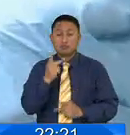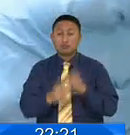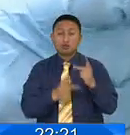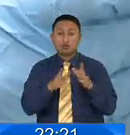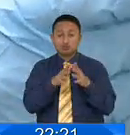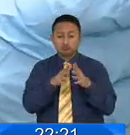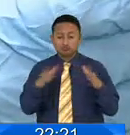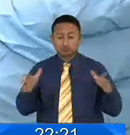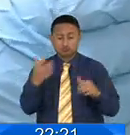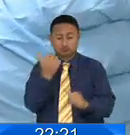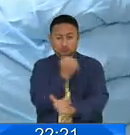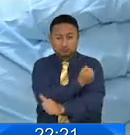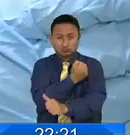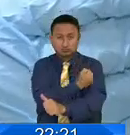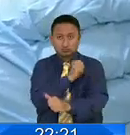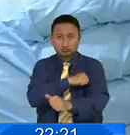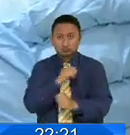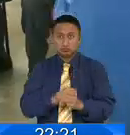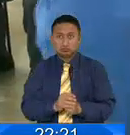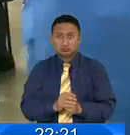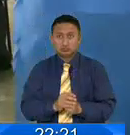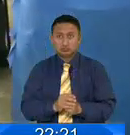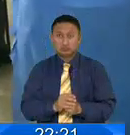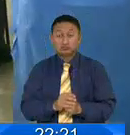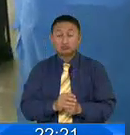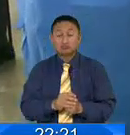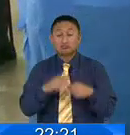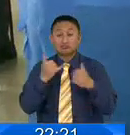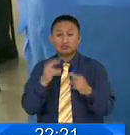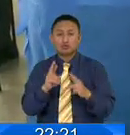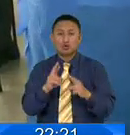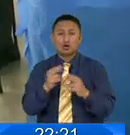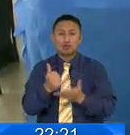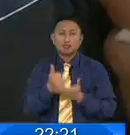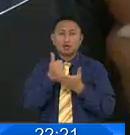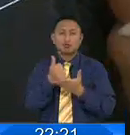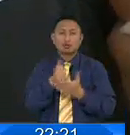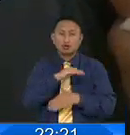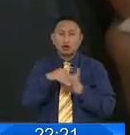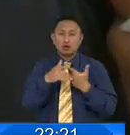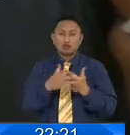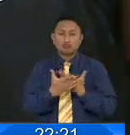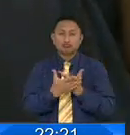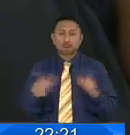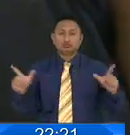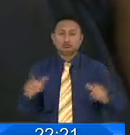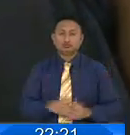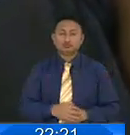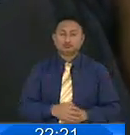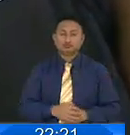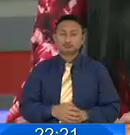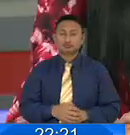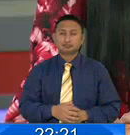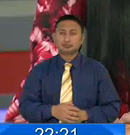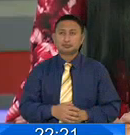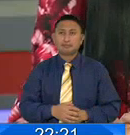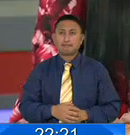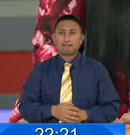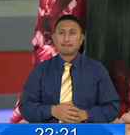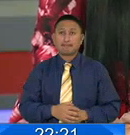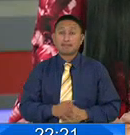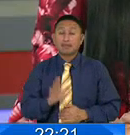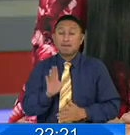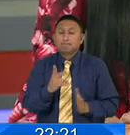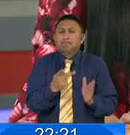de vacunación se presenta como una luz al final del túnel, informó Caterine Aguirre. ¿Qué pasaría